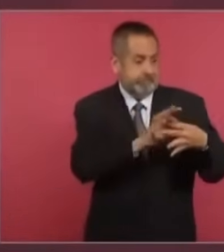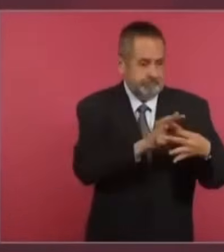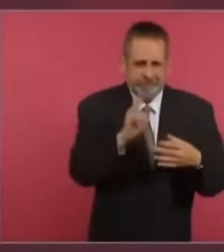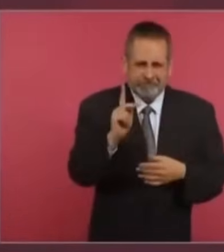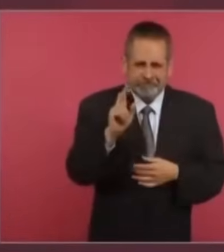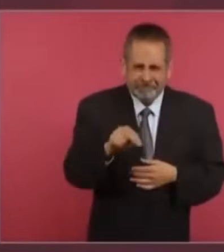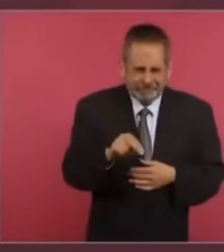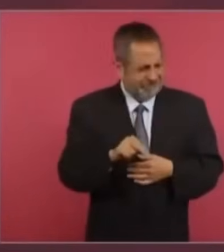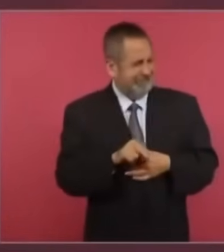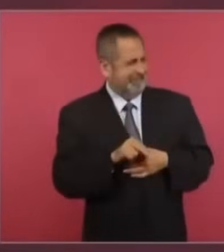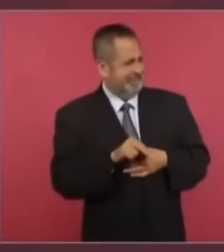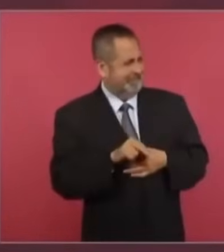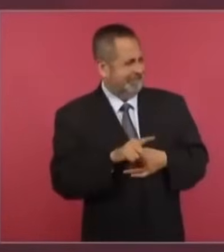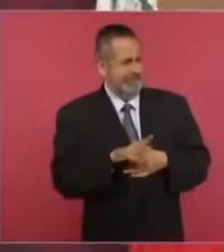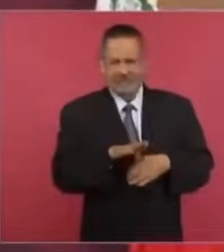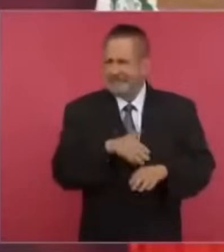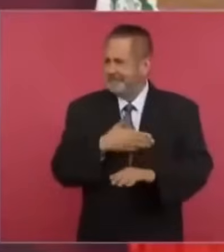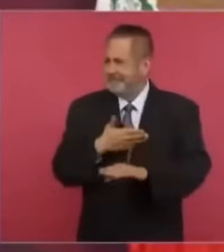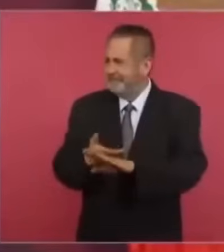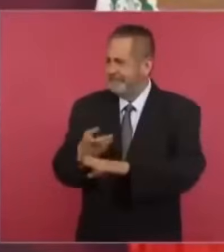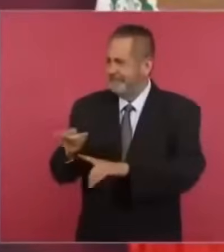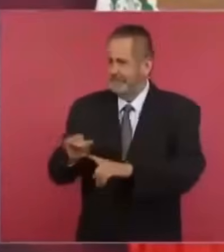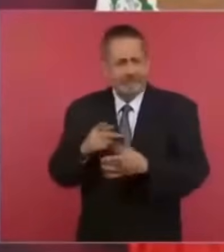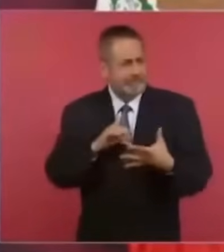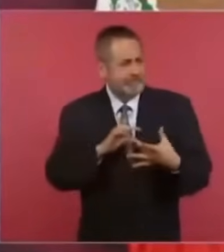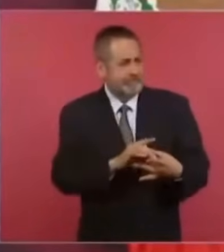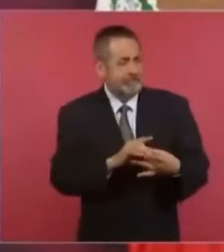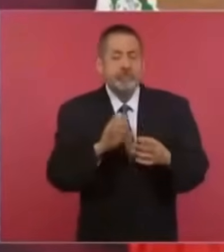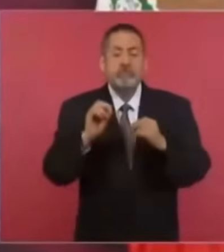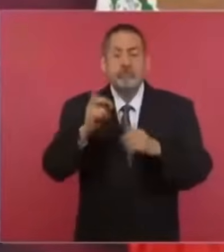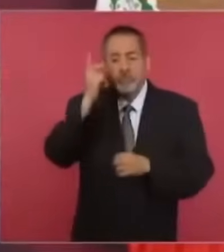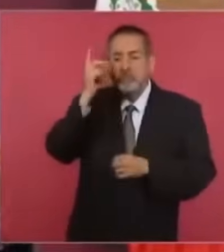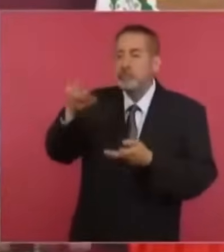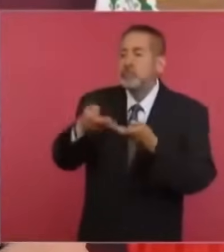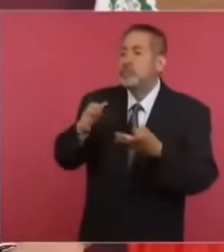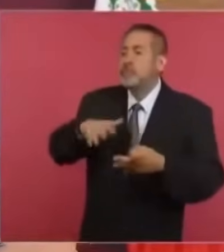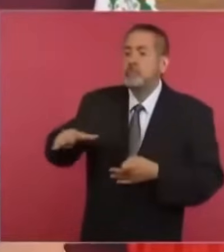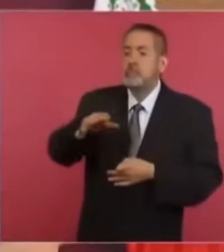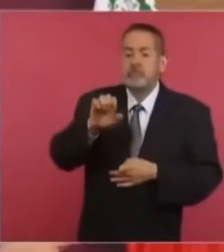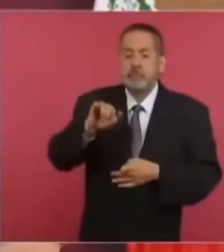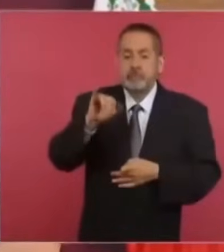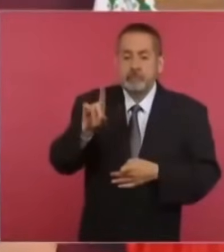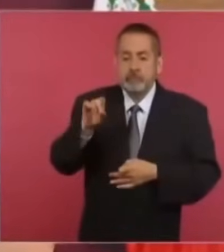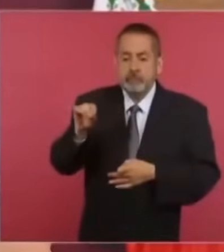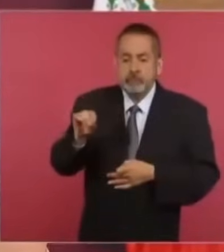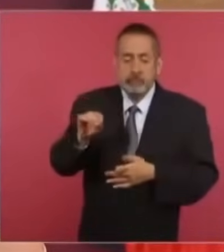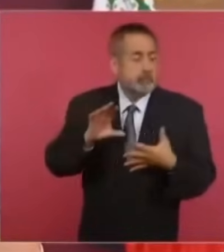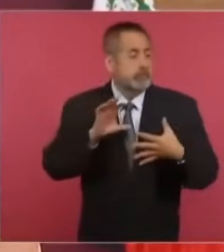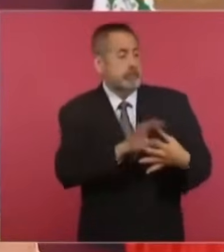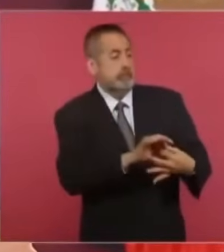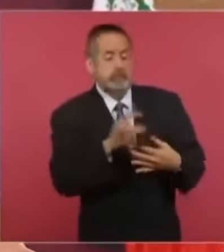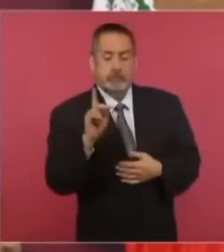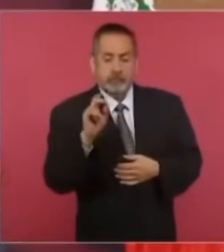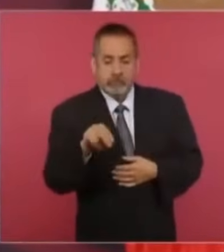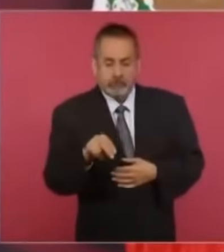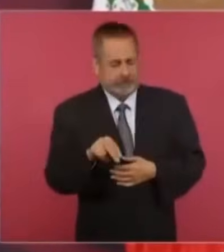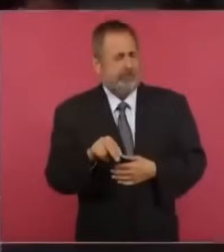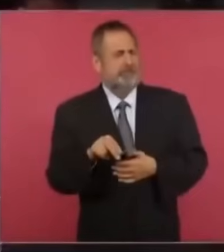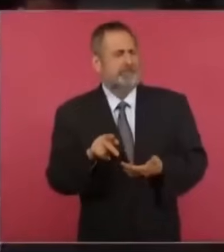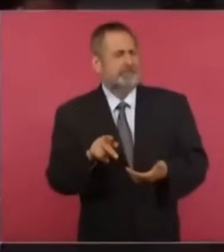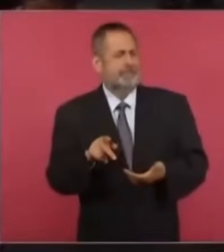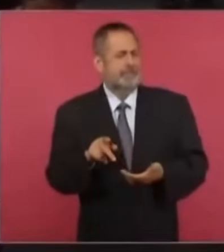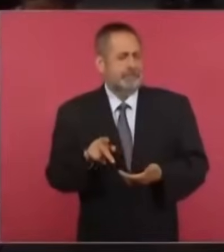o ejidatarios panistas, por falta de información. ¿Sí?